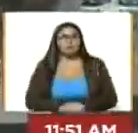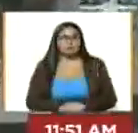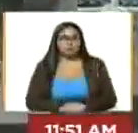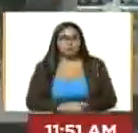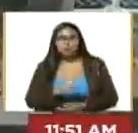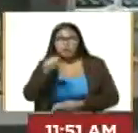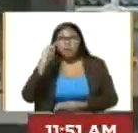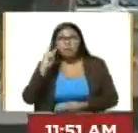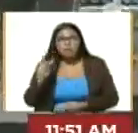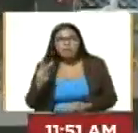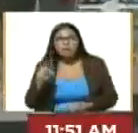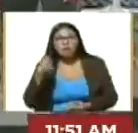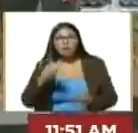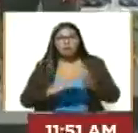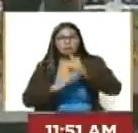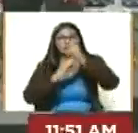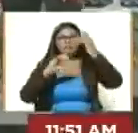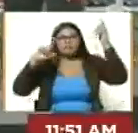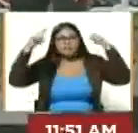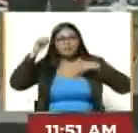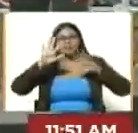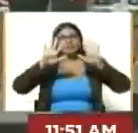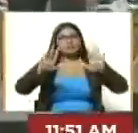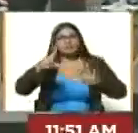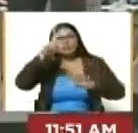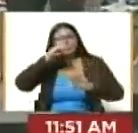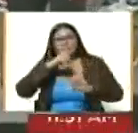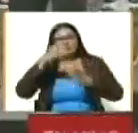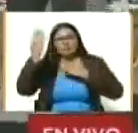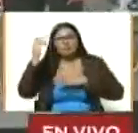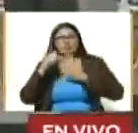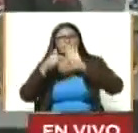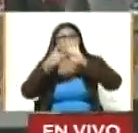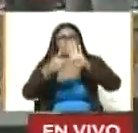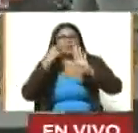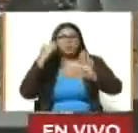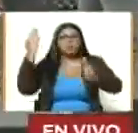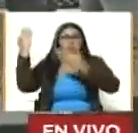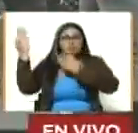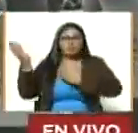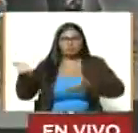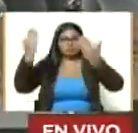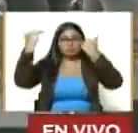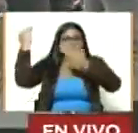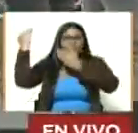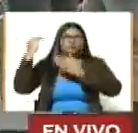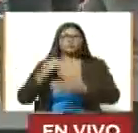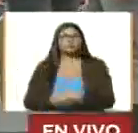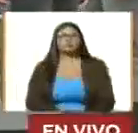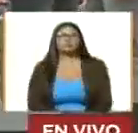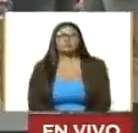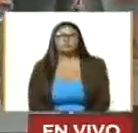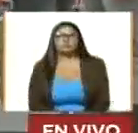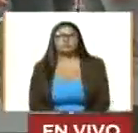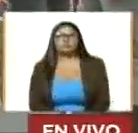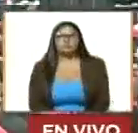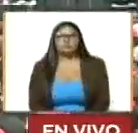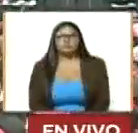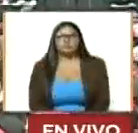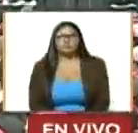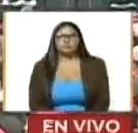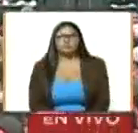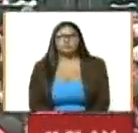los que no vieron al comandante Chávez hace 10 años, aquí está, pues. Adelante, comandante. Vamos a